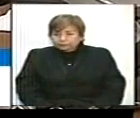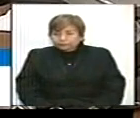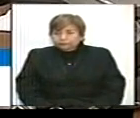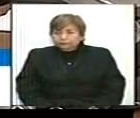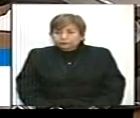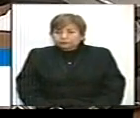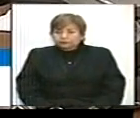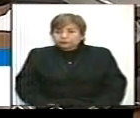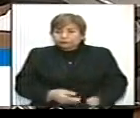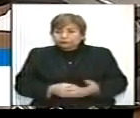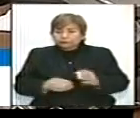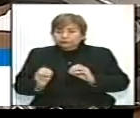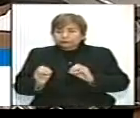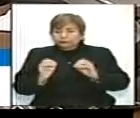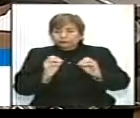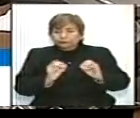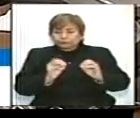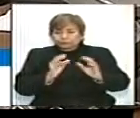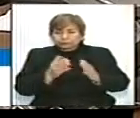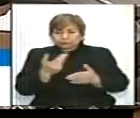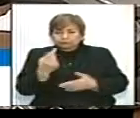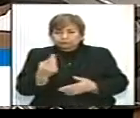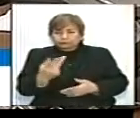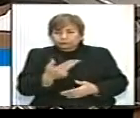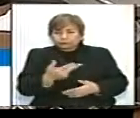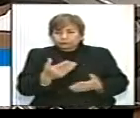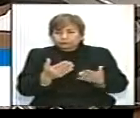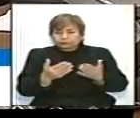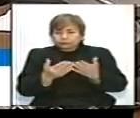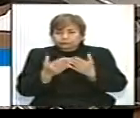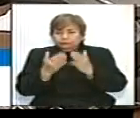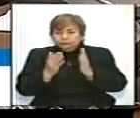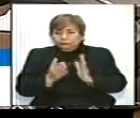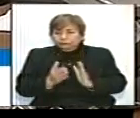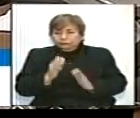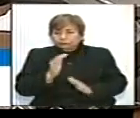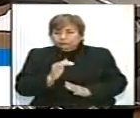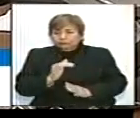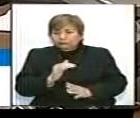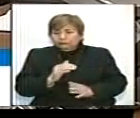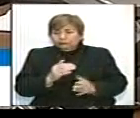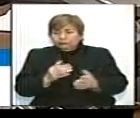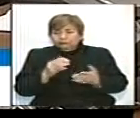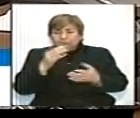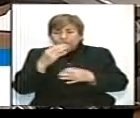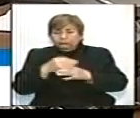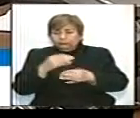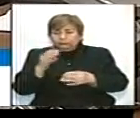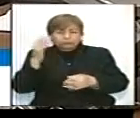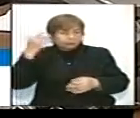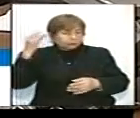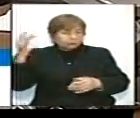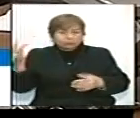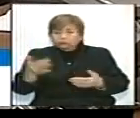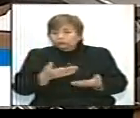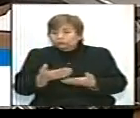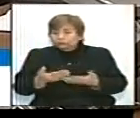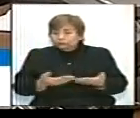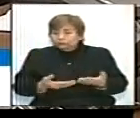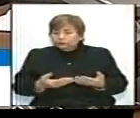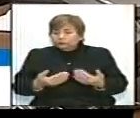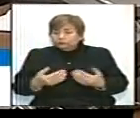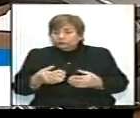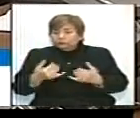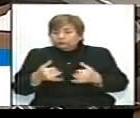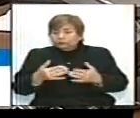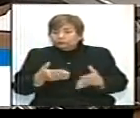con baños propios en cada 3 alumnos, y baños tendales incluidos, zonas de recepción, áreas de juegos,